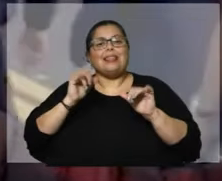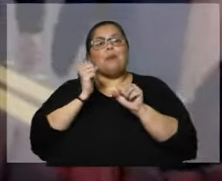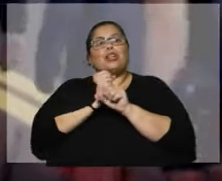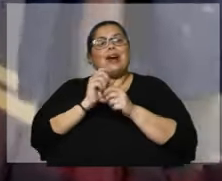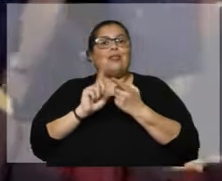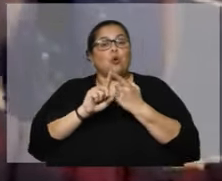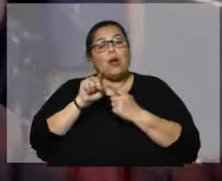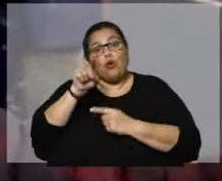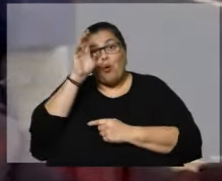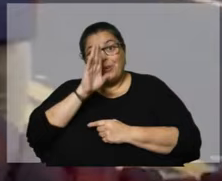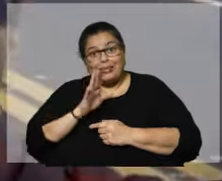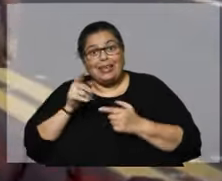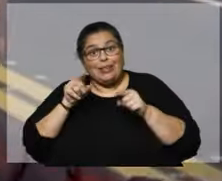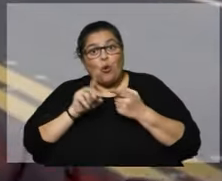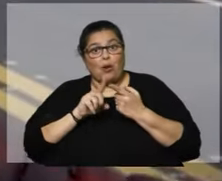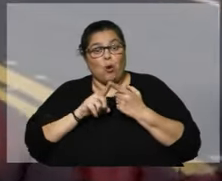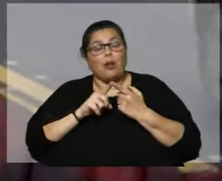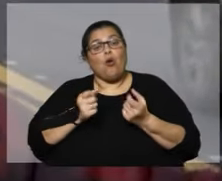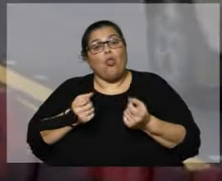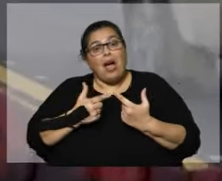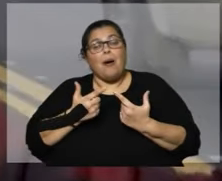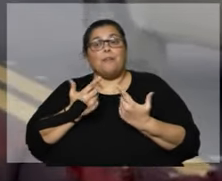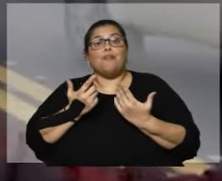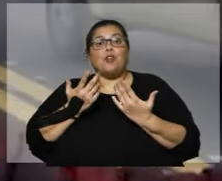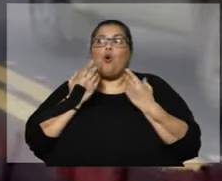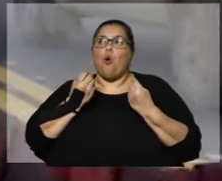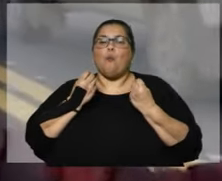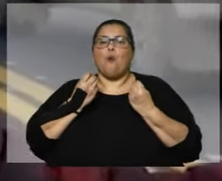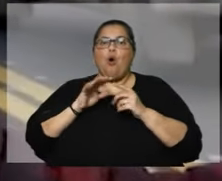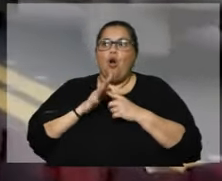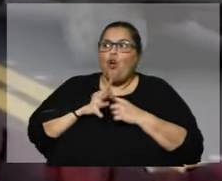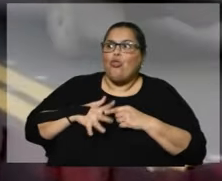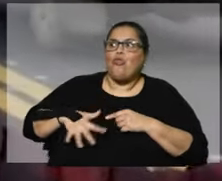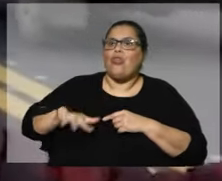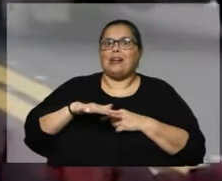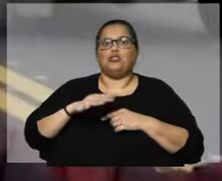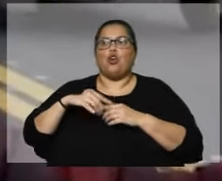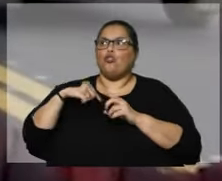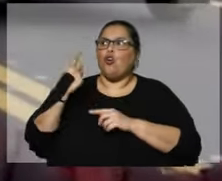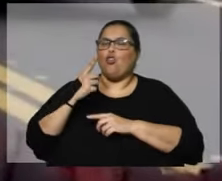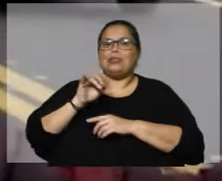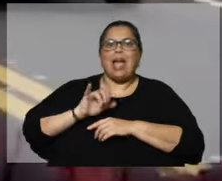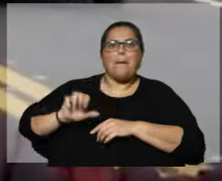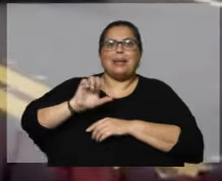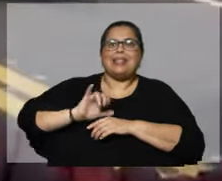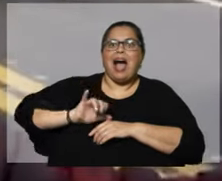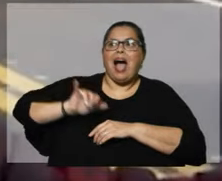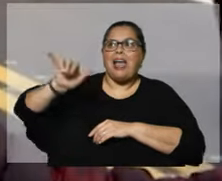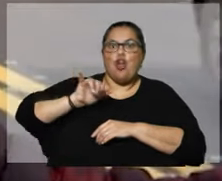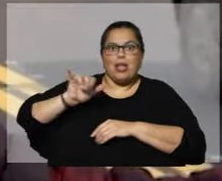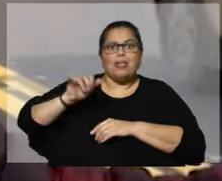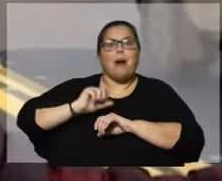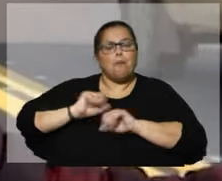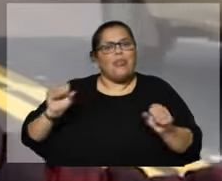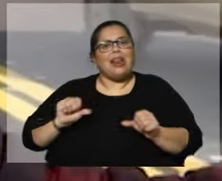que este tipo de acuerdos generan marcos para que puedan las aerolíneas encontrar nichos de oportunidad de poder hacer